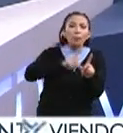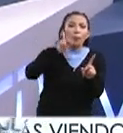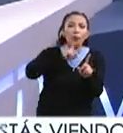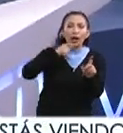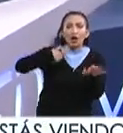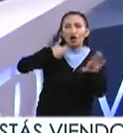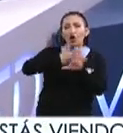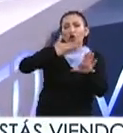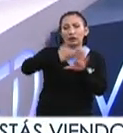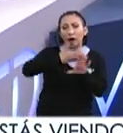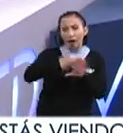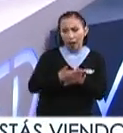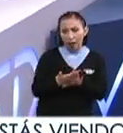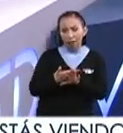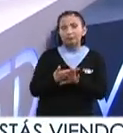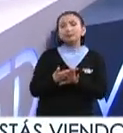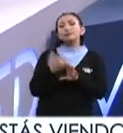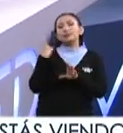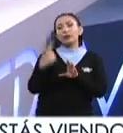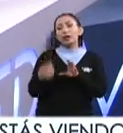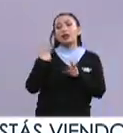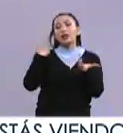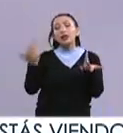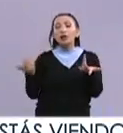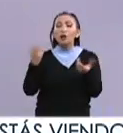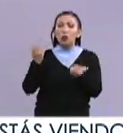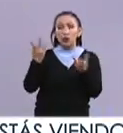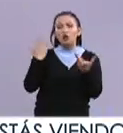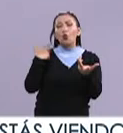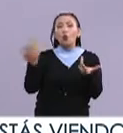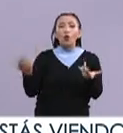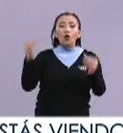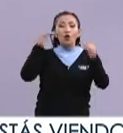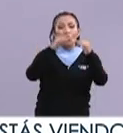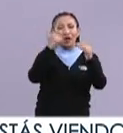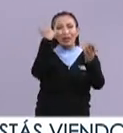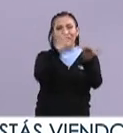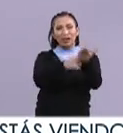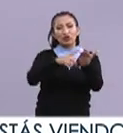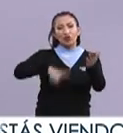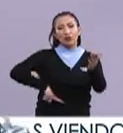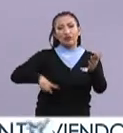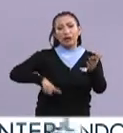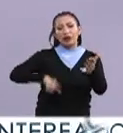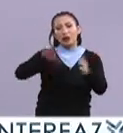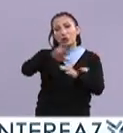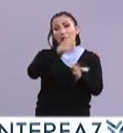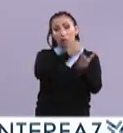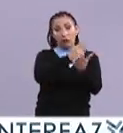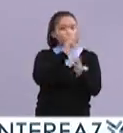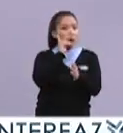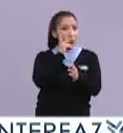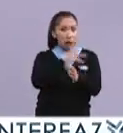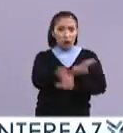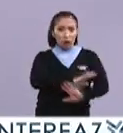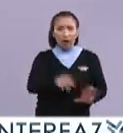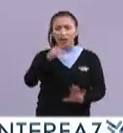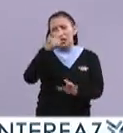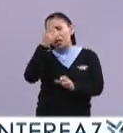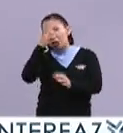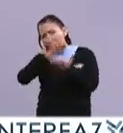de violencia en las mujeres y las cuotas, desde luego, como ya decía la doctora Flavia, que en la Ciudad de México, por ejemplo, ya, y a